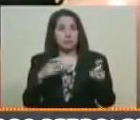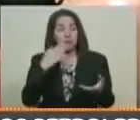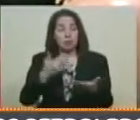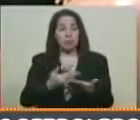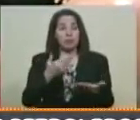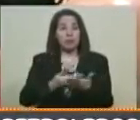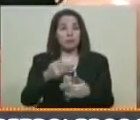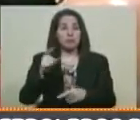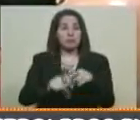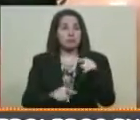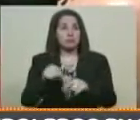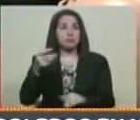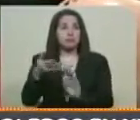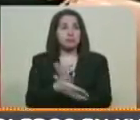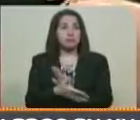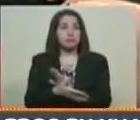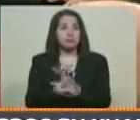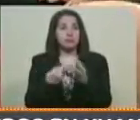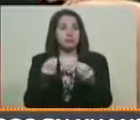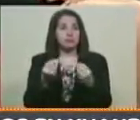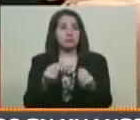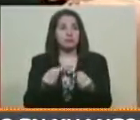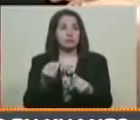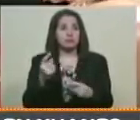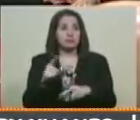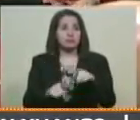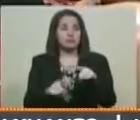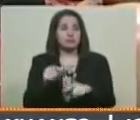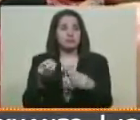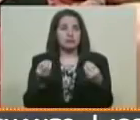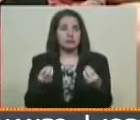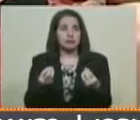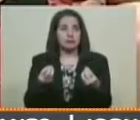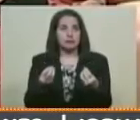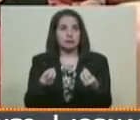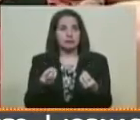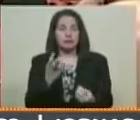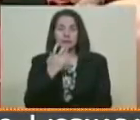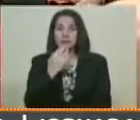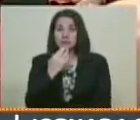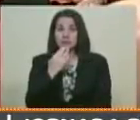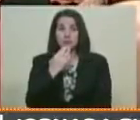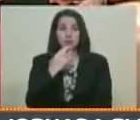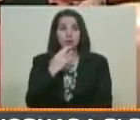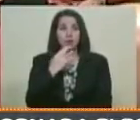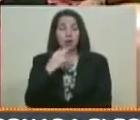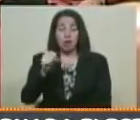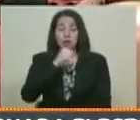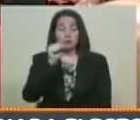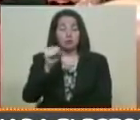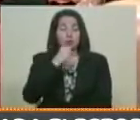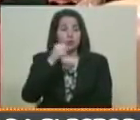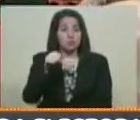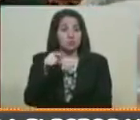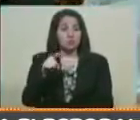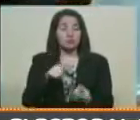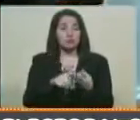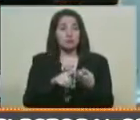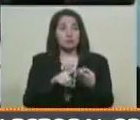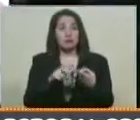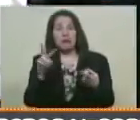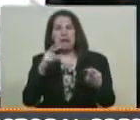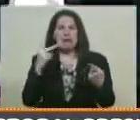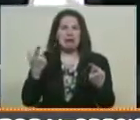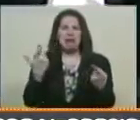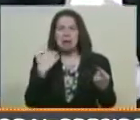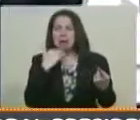momento comienzan ya a utilizar el teclado, por ejemplo, en sus grabaciones, en sus conciertos, y además también cambian un poco